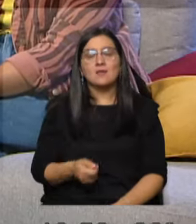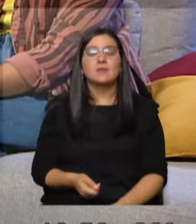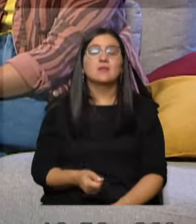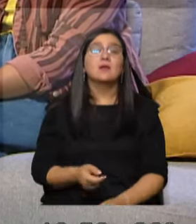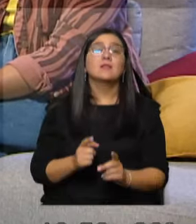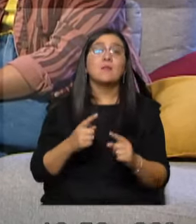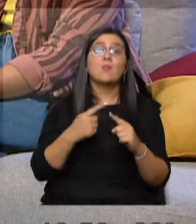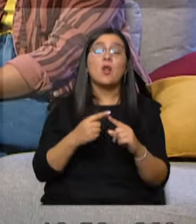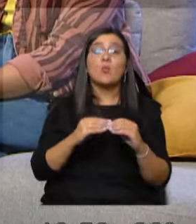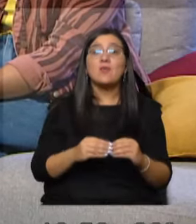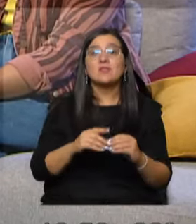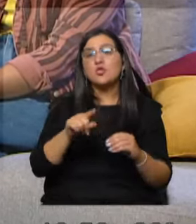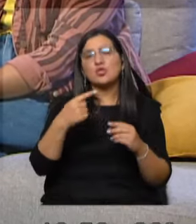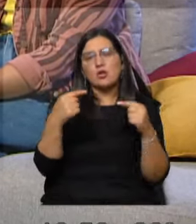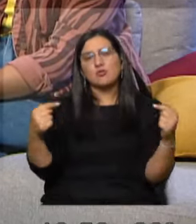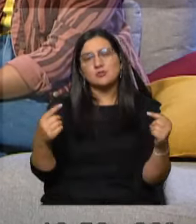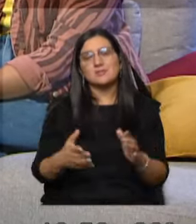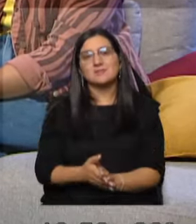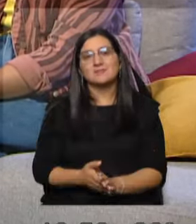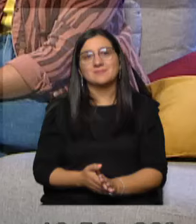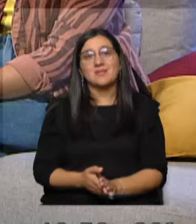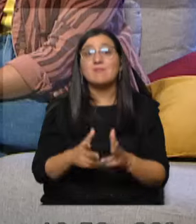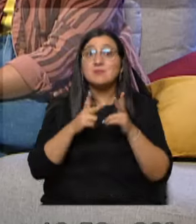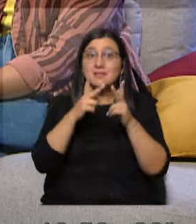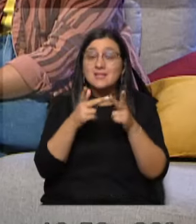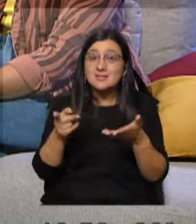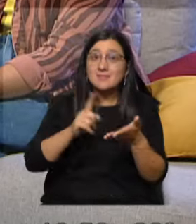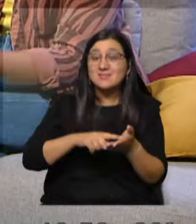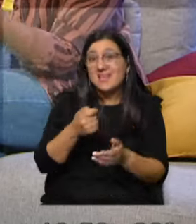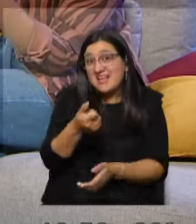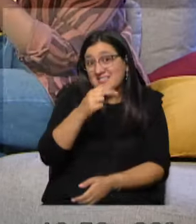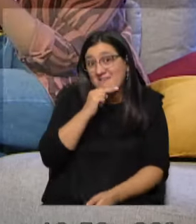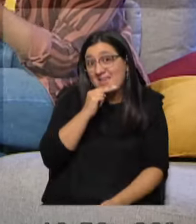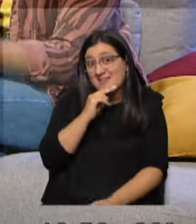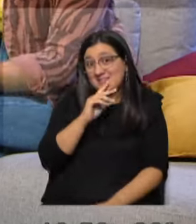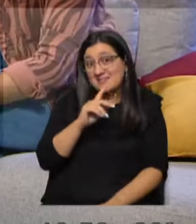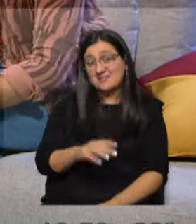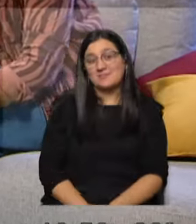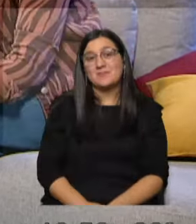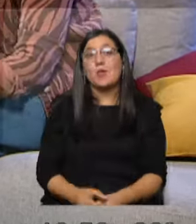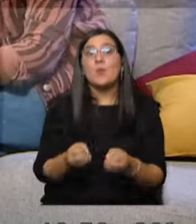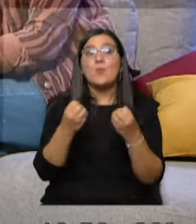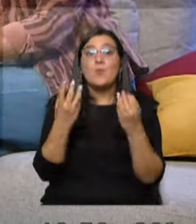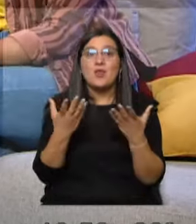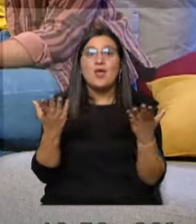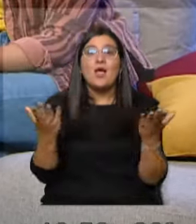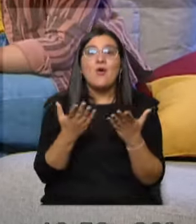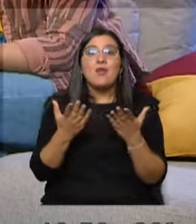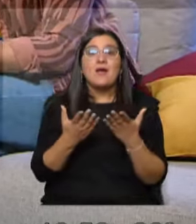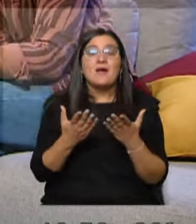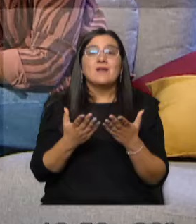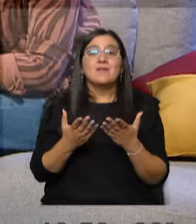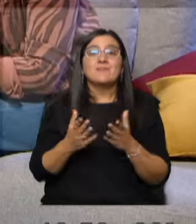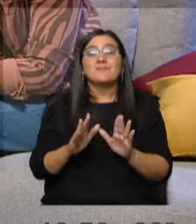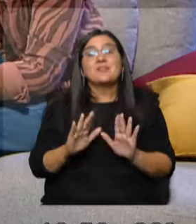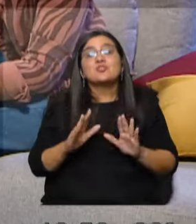siempre tenemos. Y alguna cosita más, seguro. Muy bien, y vamos a decirles además que ya es casi viernes, el lunes. Sí. Señores, nosotros no nos resta más